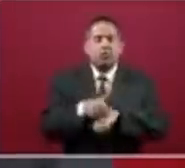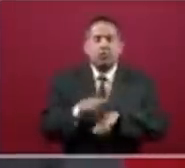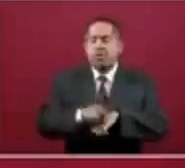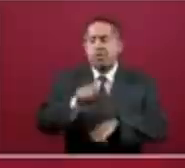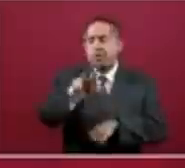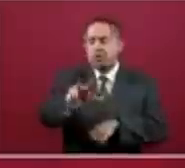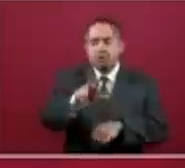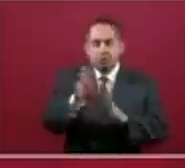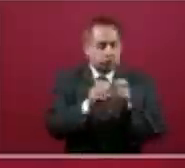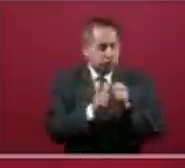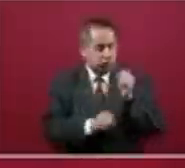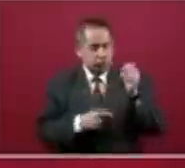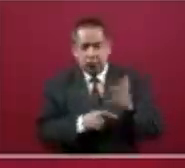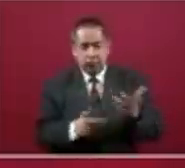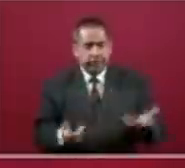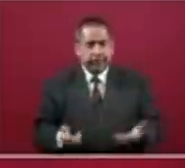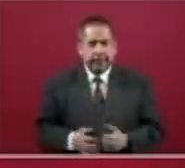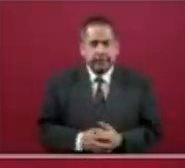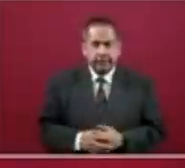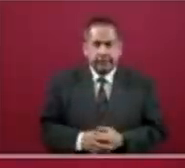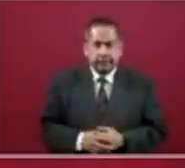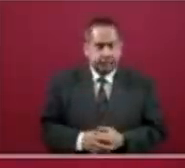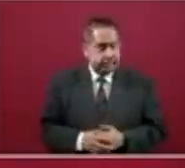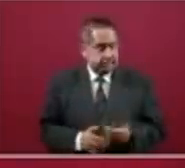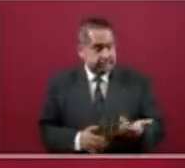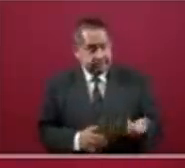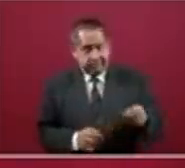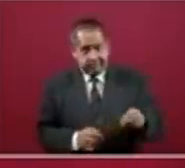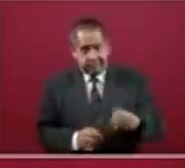Constitución. Aquí